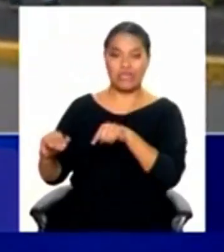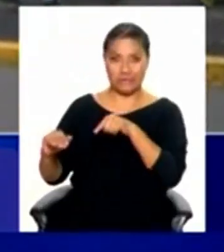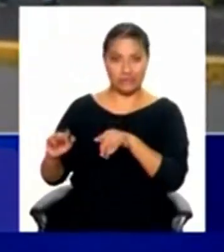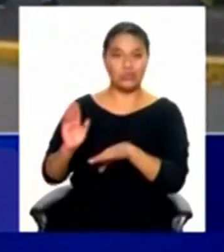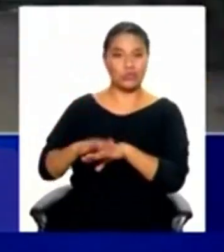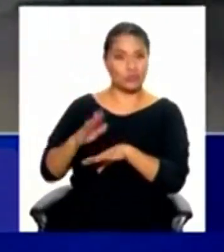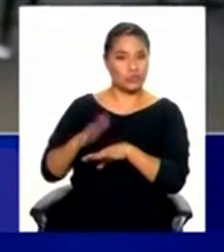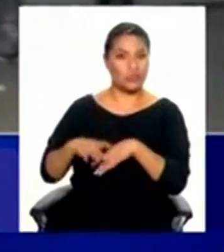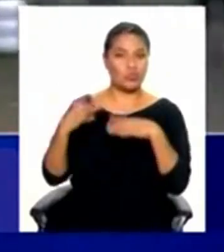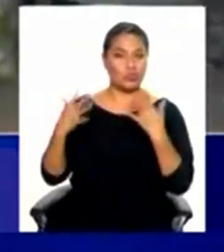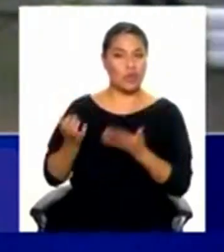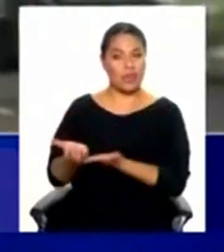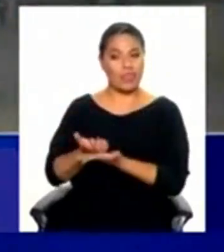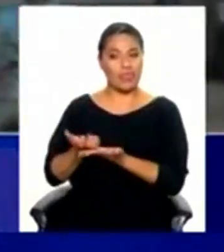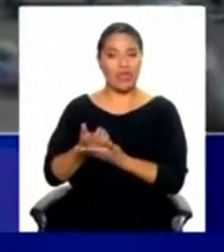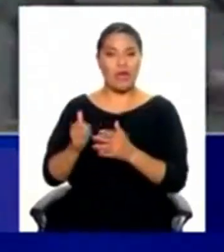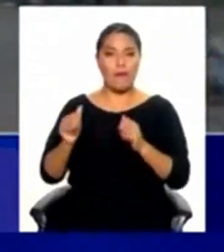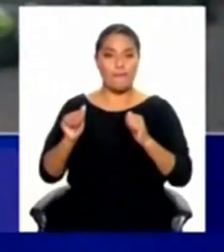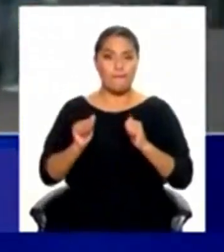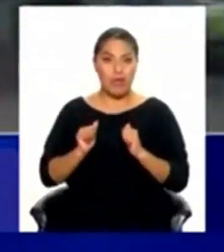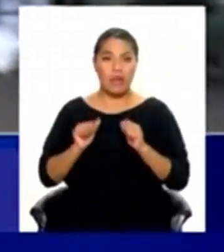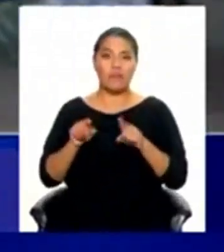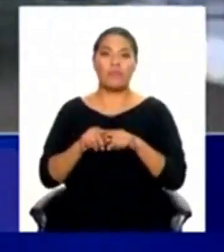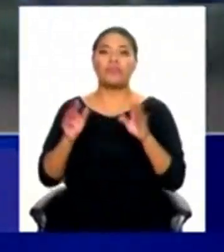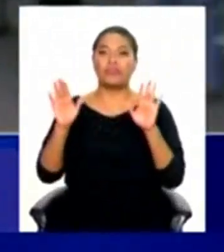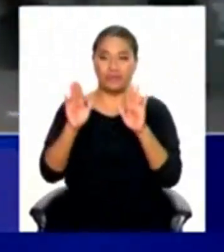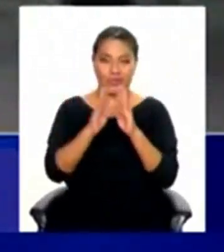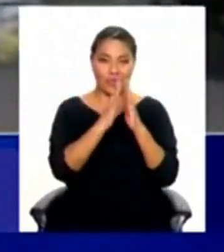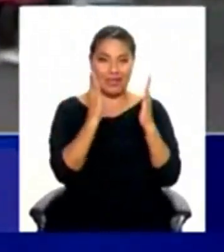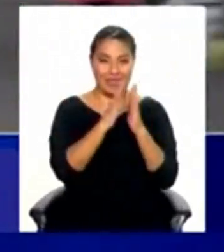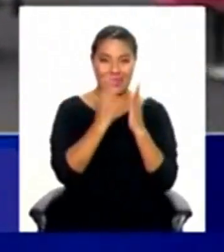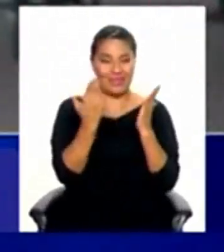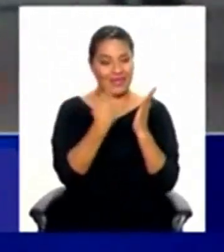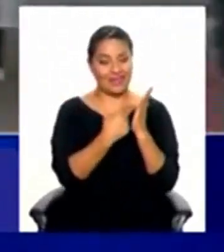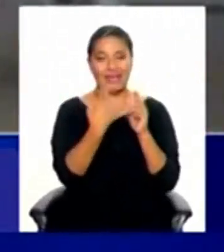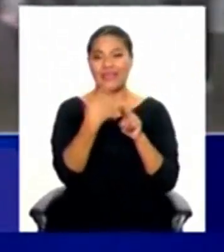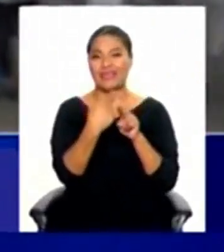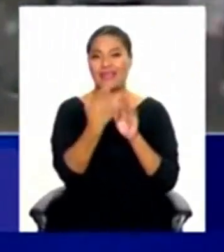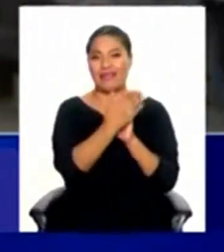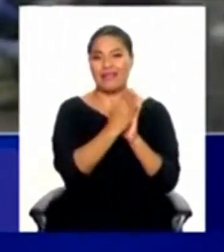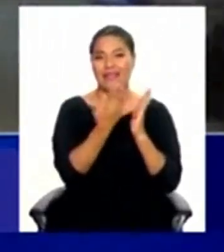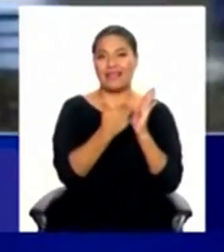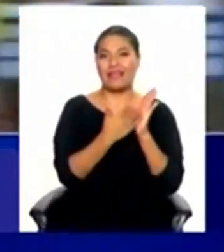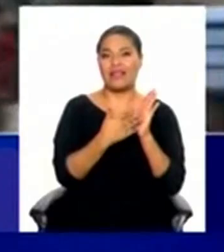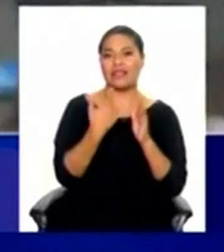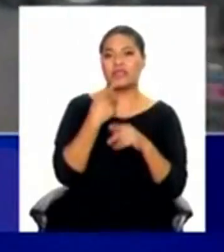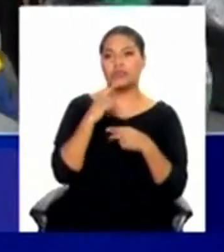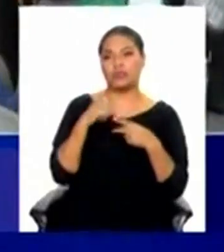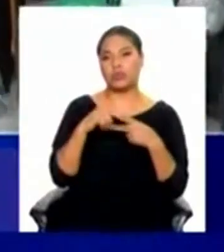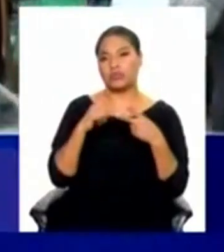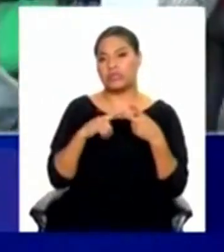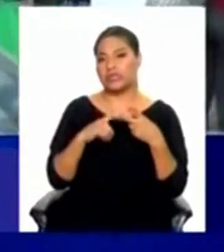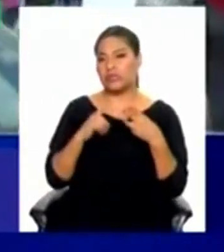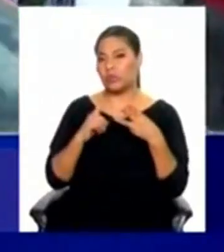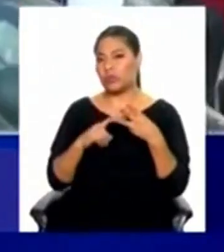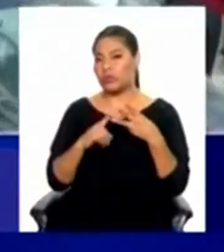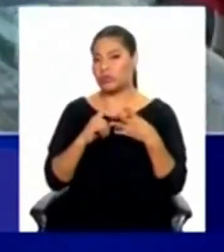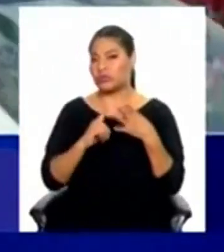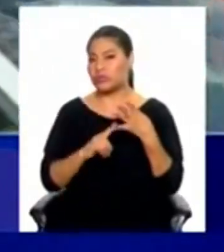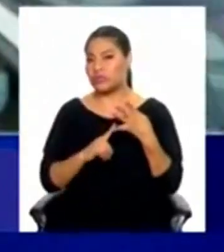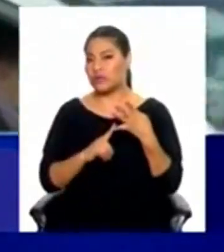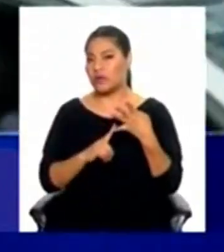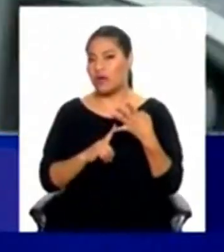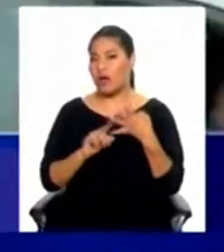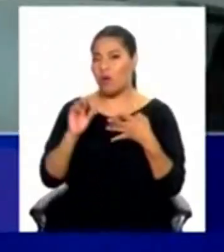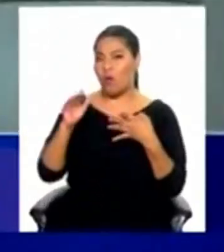indicamos una trayectoria recesiva que los libros con esto termino rapidito que en los libros de texto se lee como dos trimestres consecutivos desde